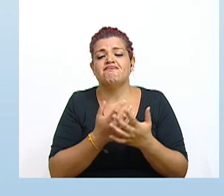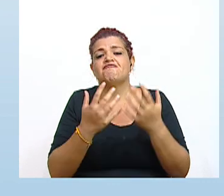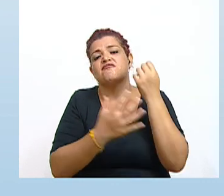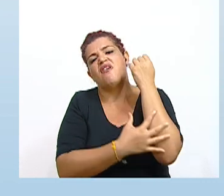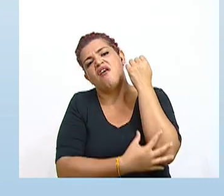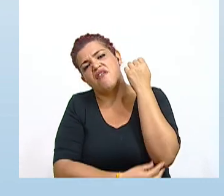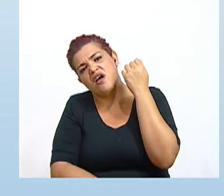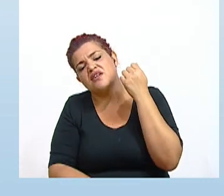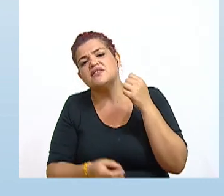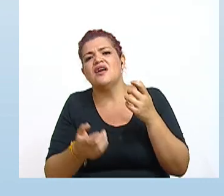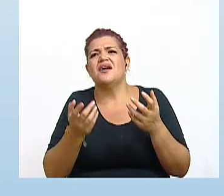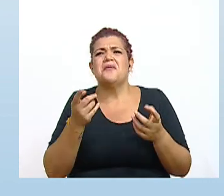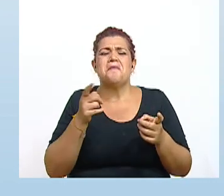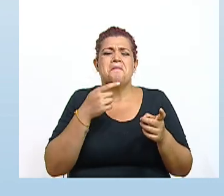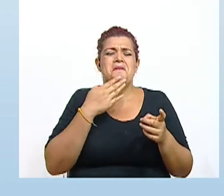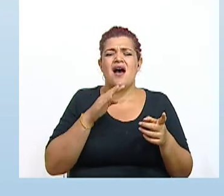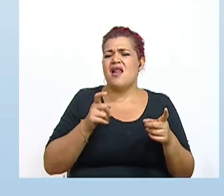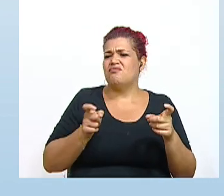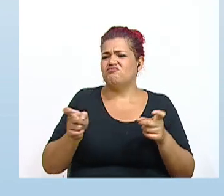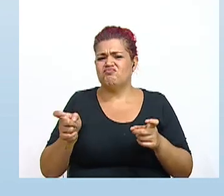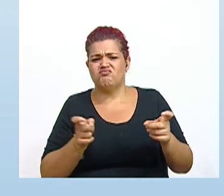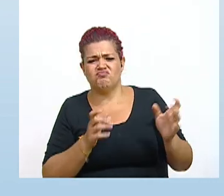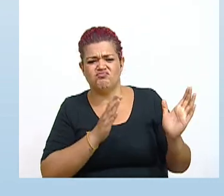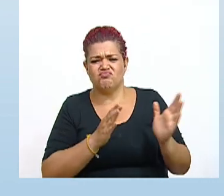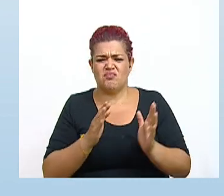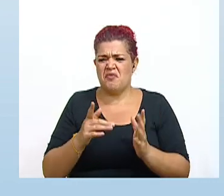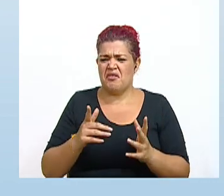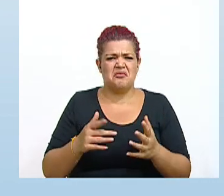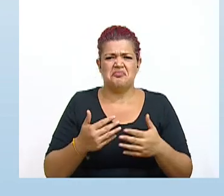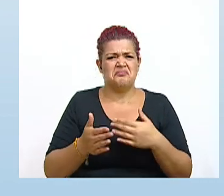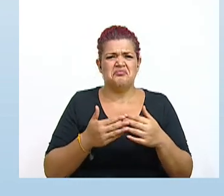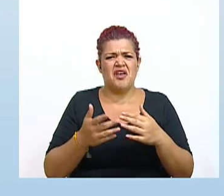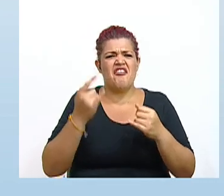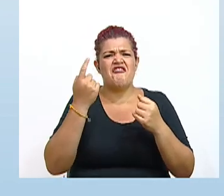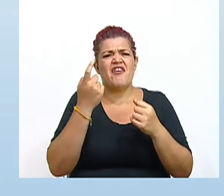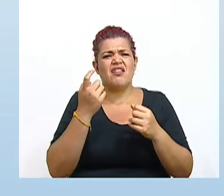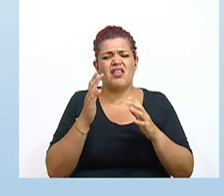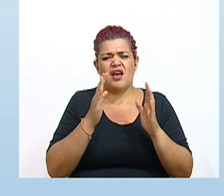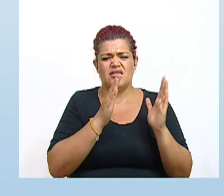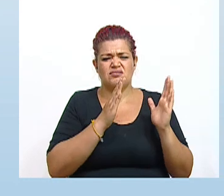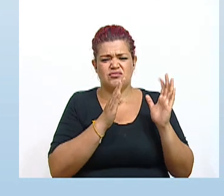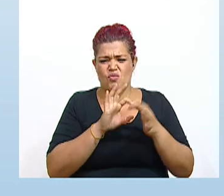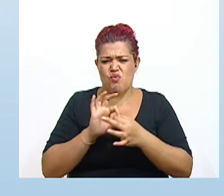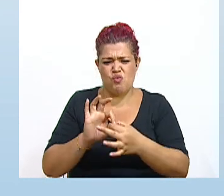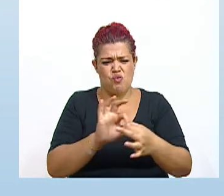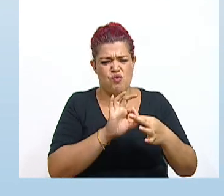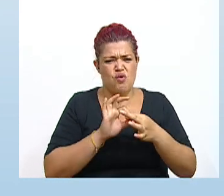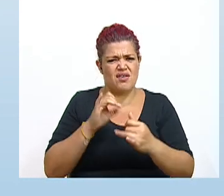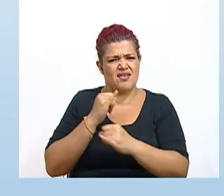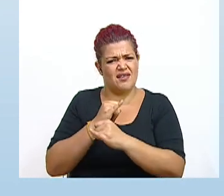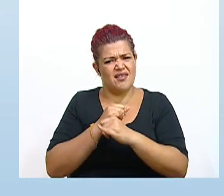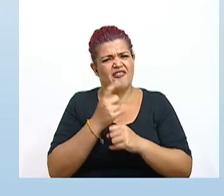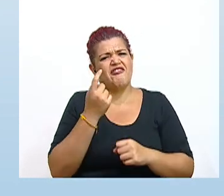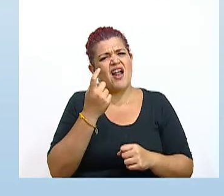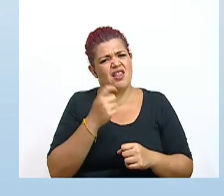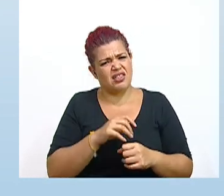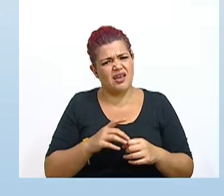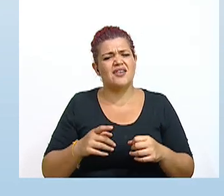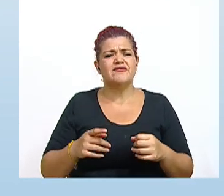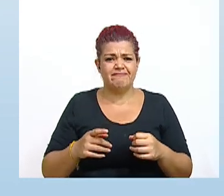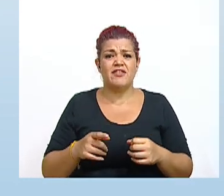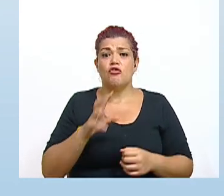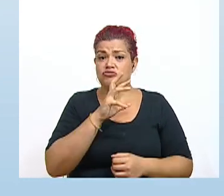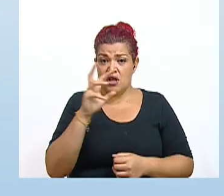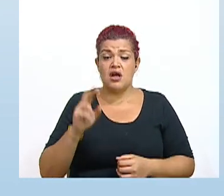mala planificación del territorio y la falta de coordinación institucional. Para el caso de Costa Rica también hemos